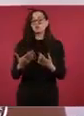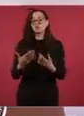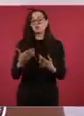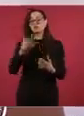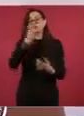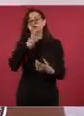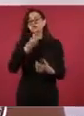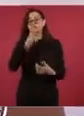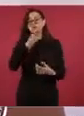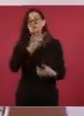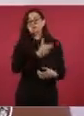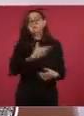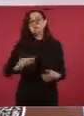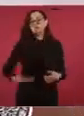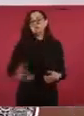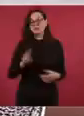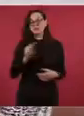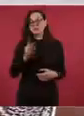Donald Trump,